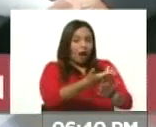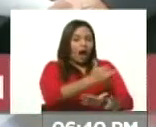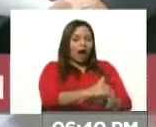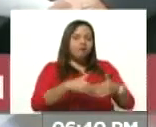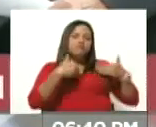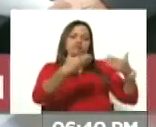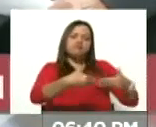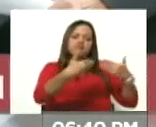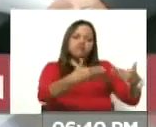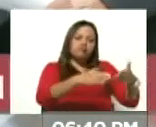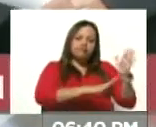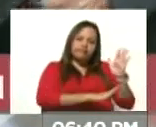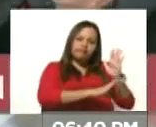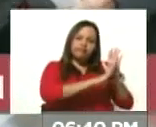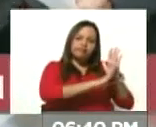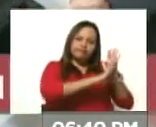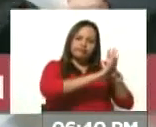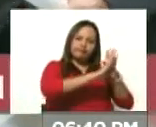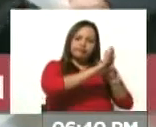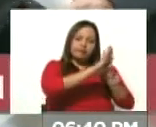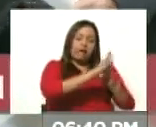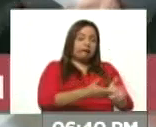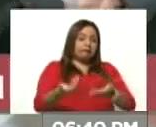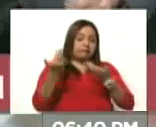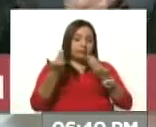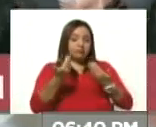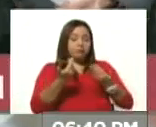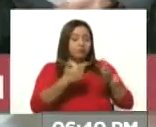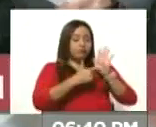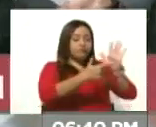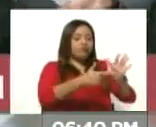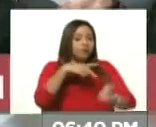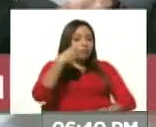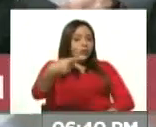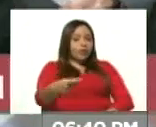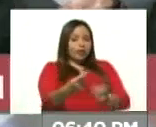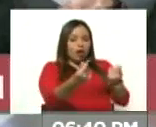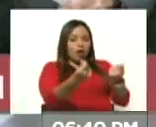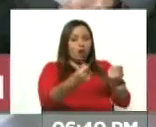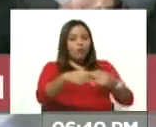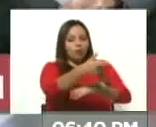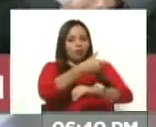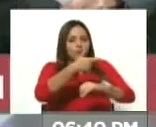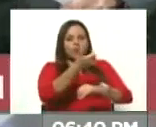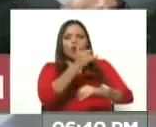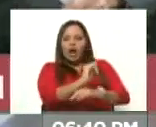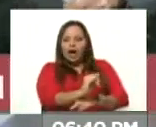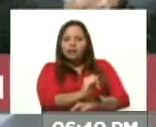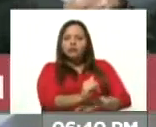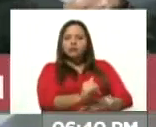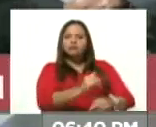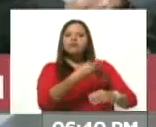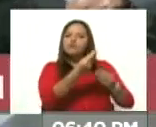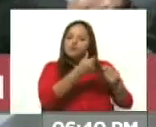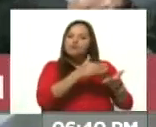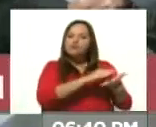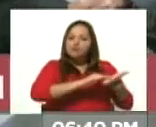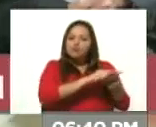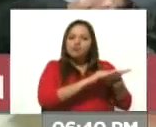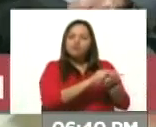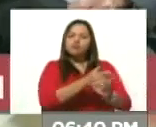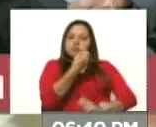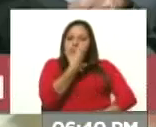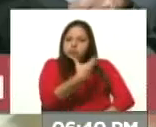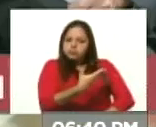progresivamente incrementando eso revela que las políticas económicas del gobierno están dando resultados están generando